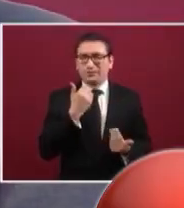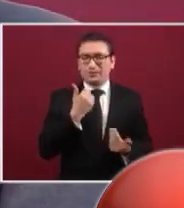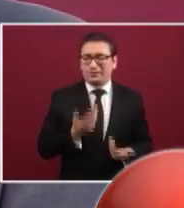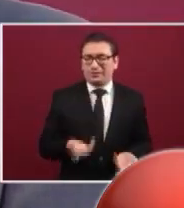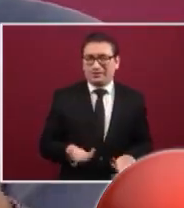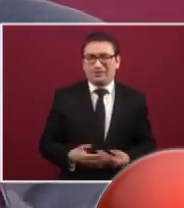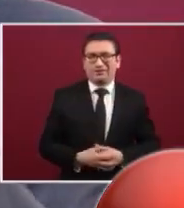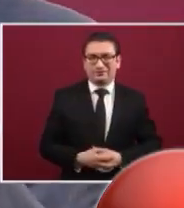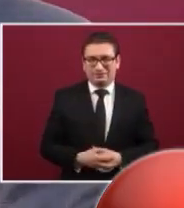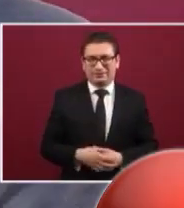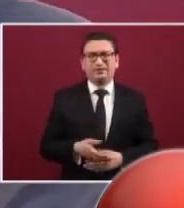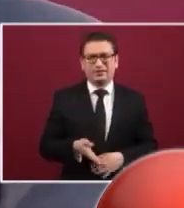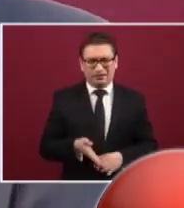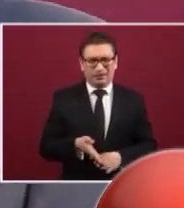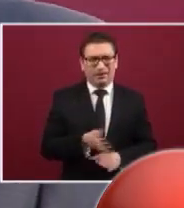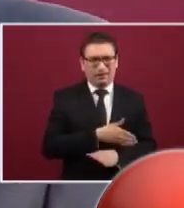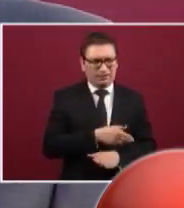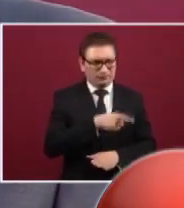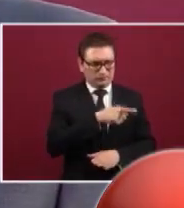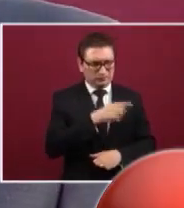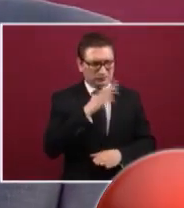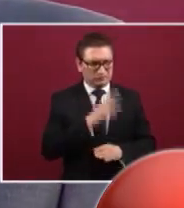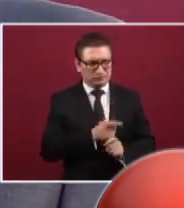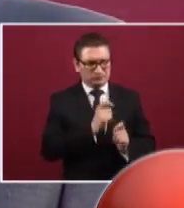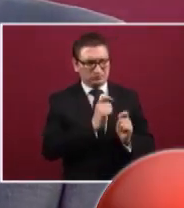ya tuvieron la oportunidad